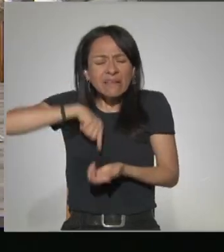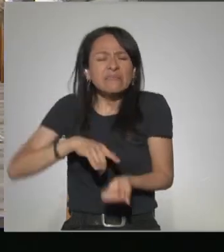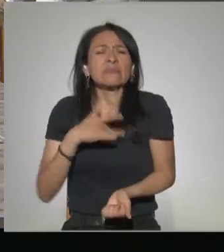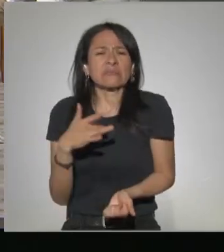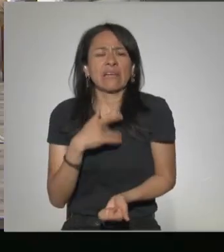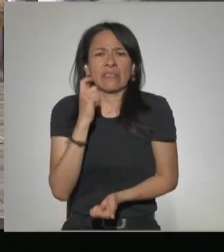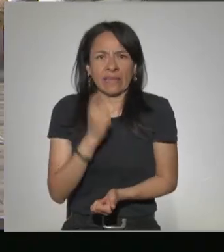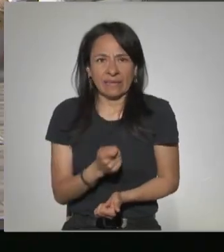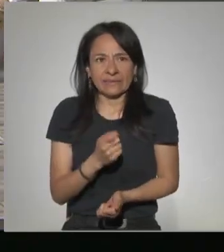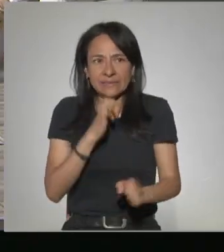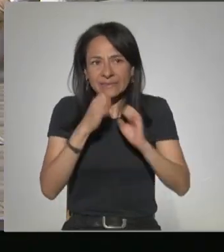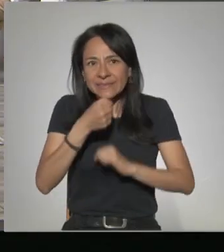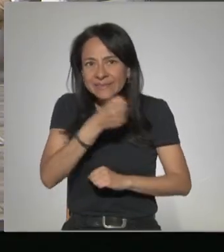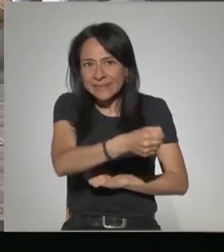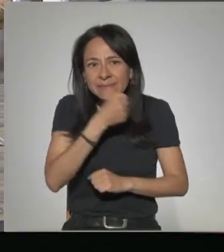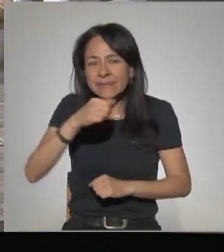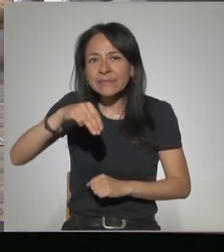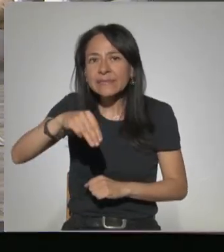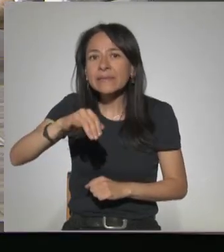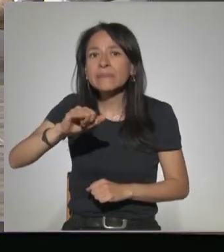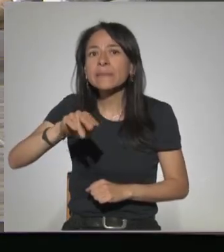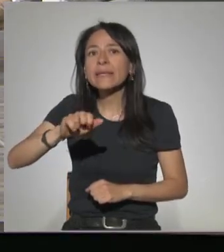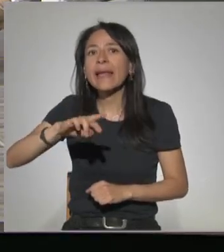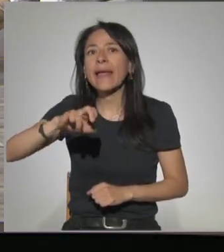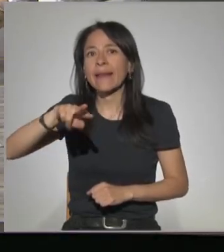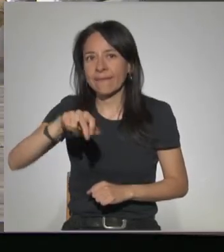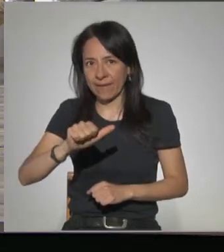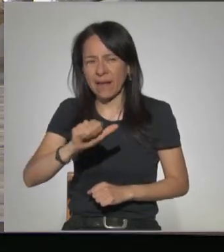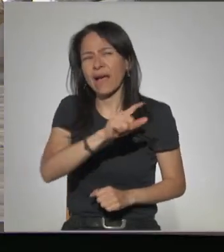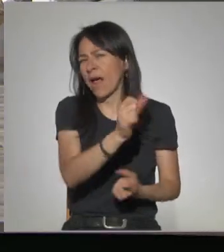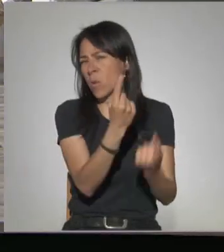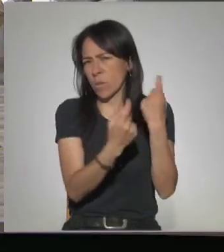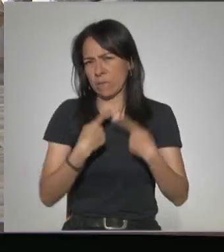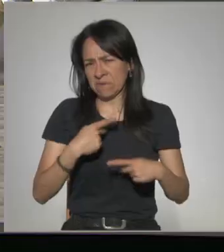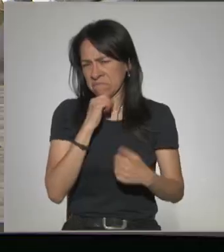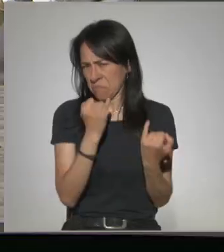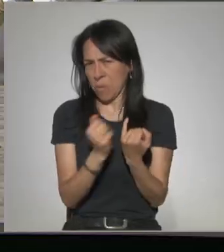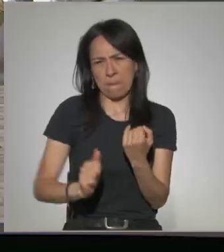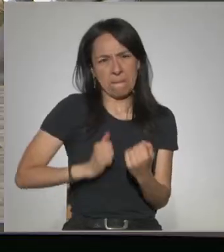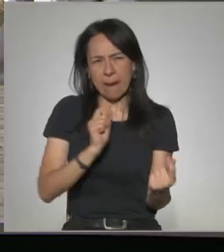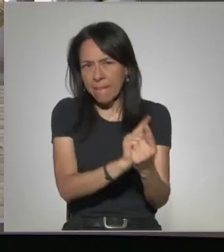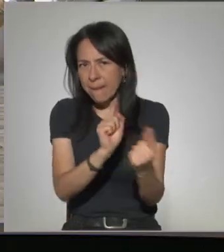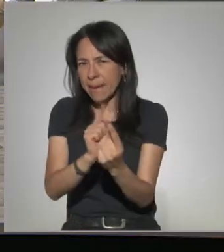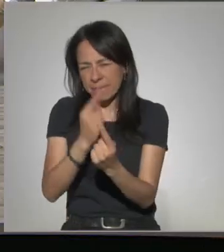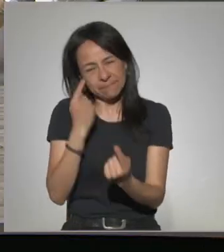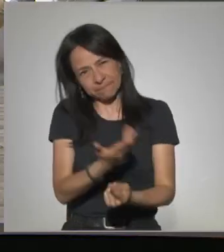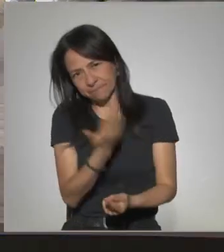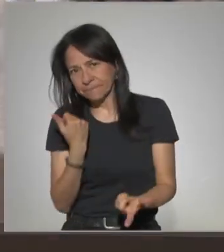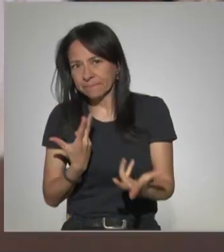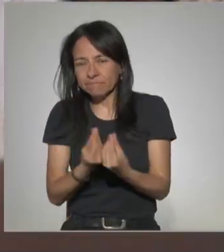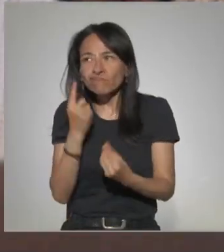Minerva Crespo, pero también a algunas personas. Vamos a ver qué es lo que nos dijeron. Acompañan.